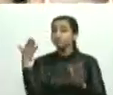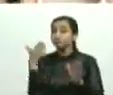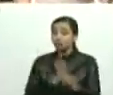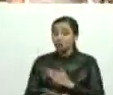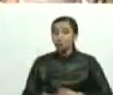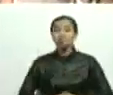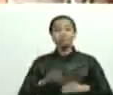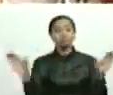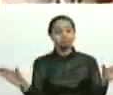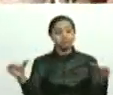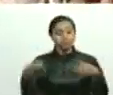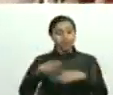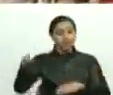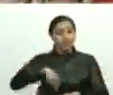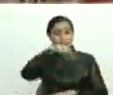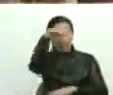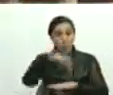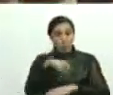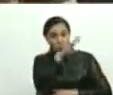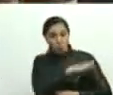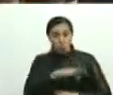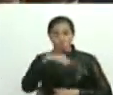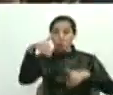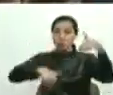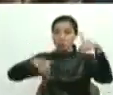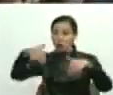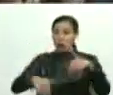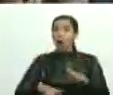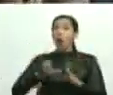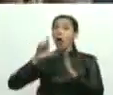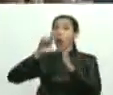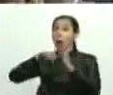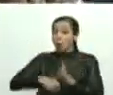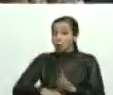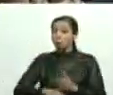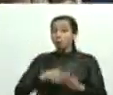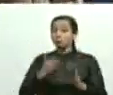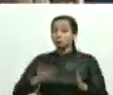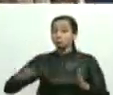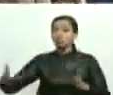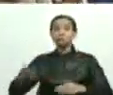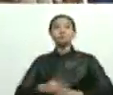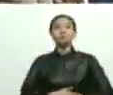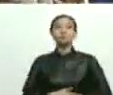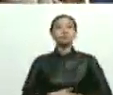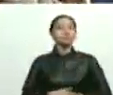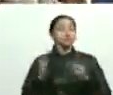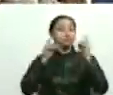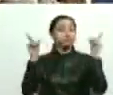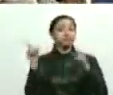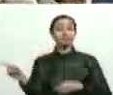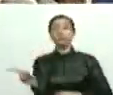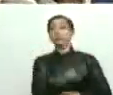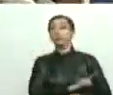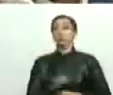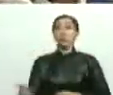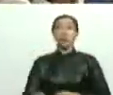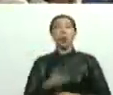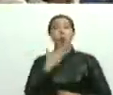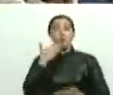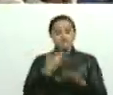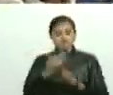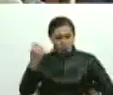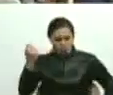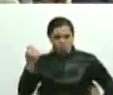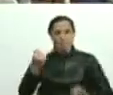Dirección Nacional y de la Comisión Electoral en las próximas horas. No se asombren. Y pido todo el apoyo